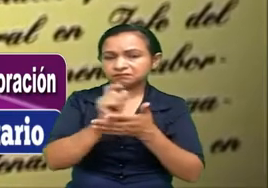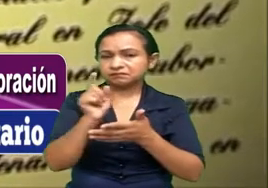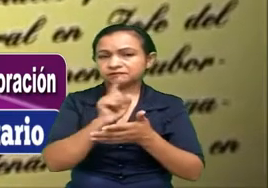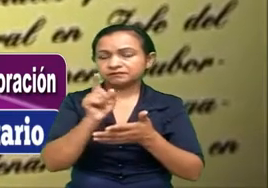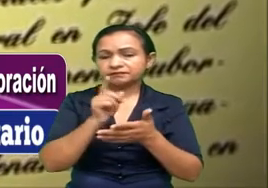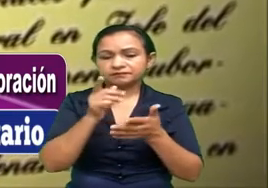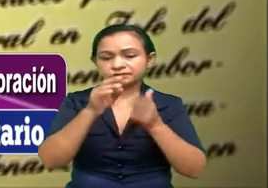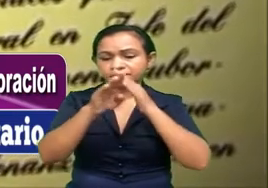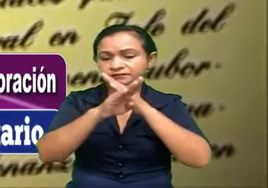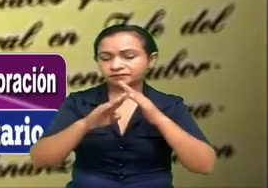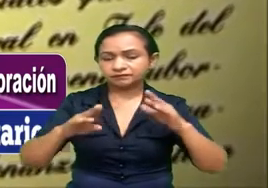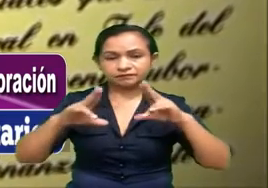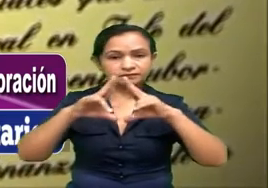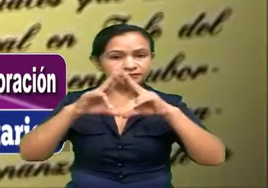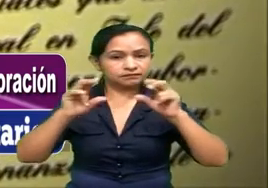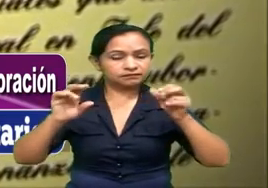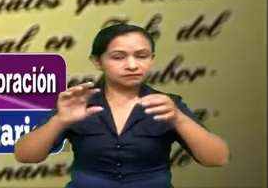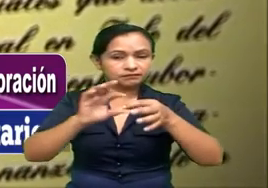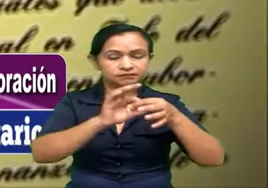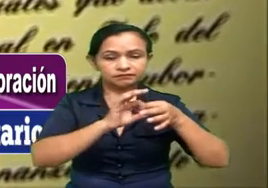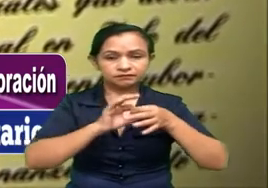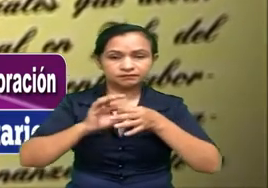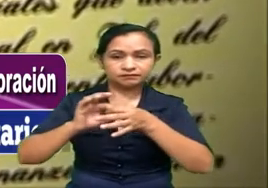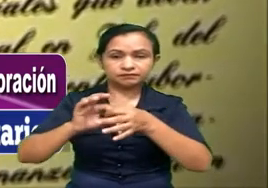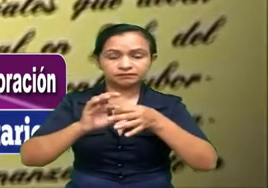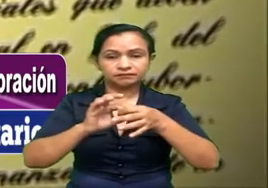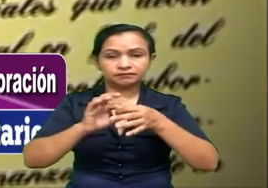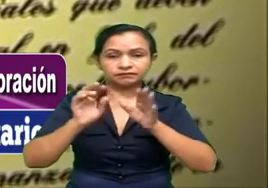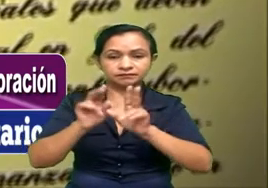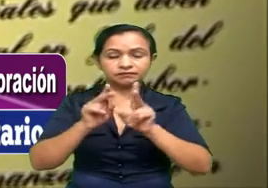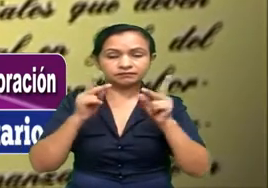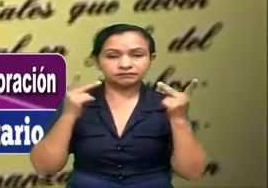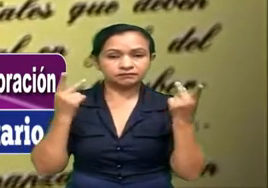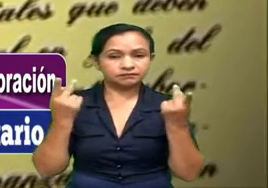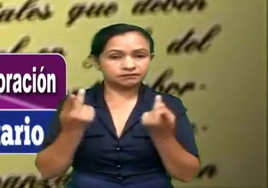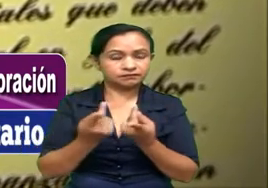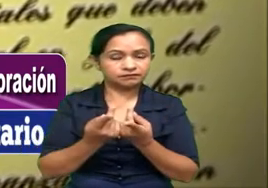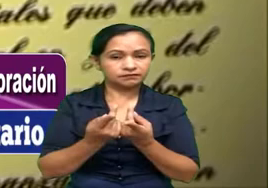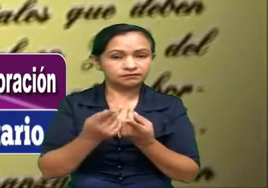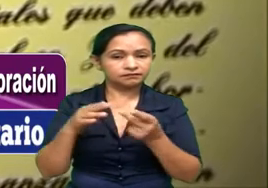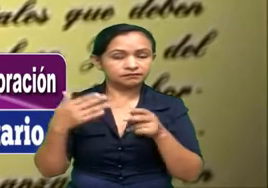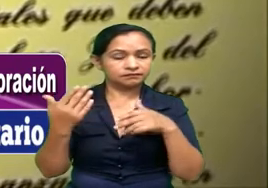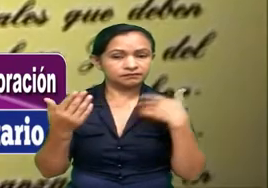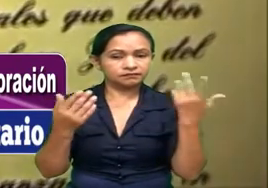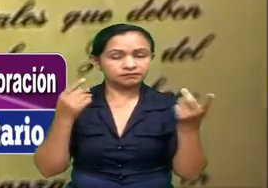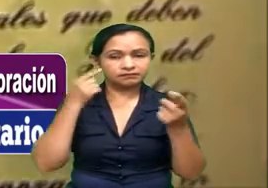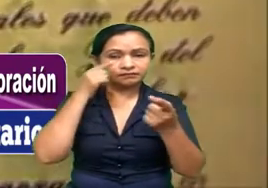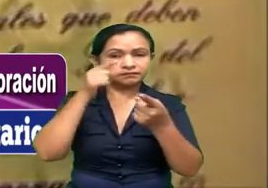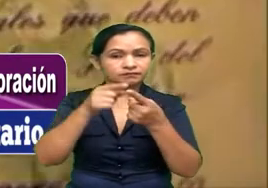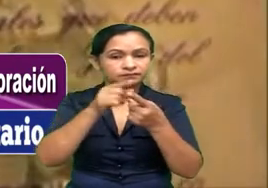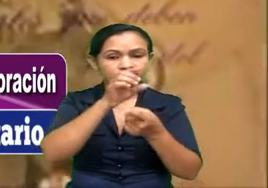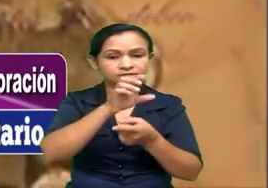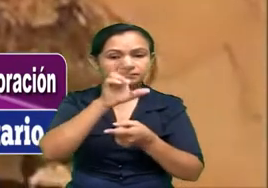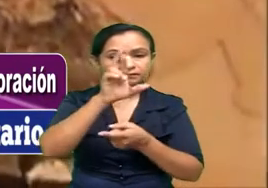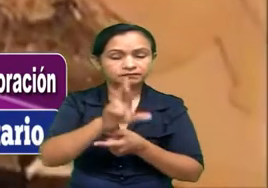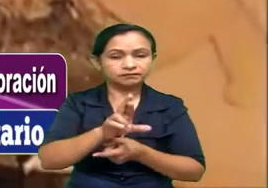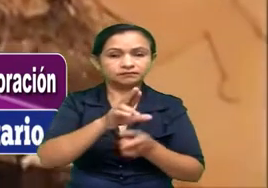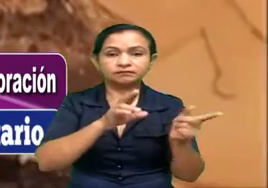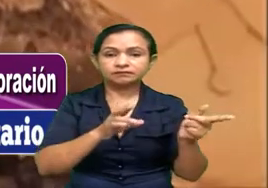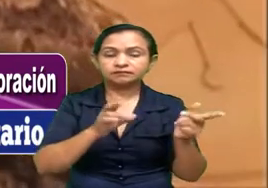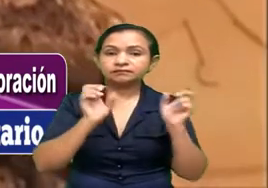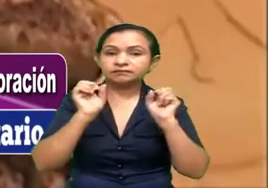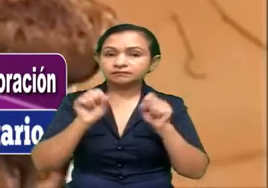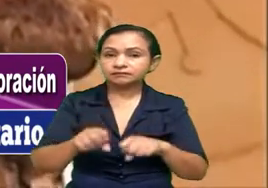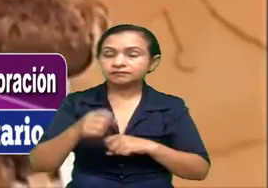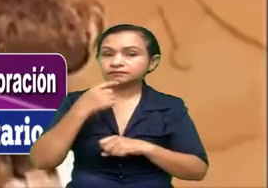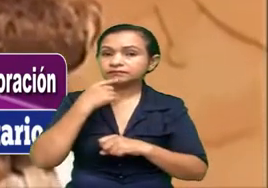de Nicaragua ni la unidad de nuestro pueblo. ¿Cuál era el objetivo de los costarricenses? Podemos